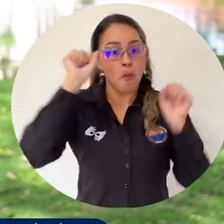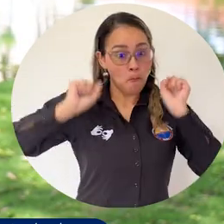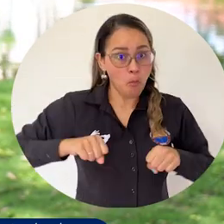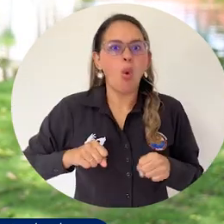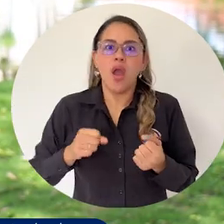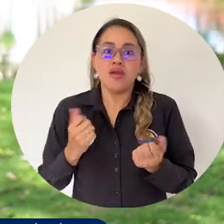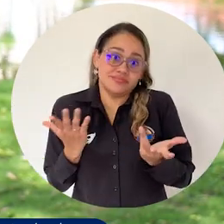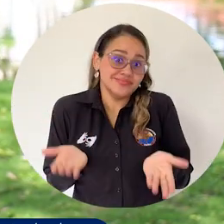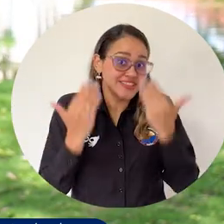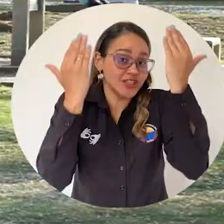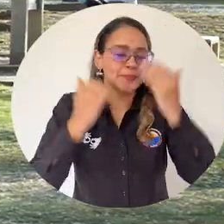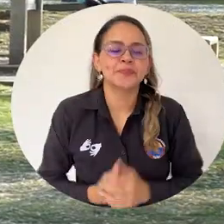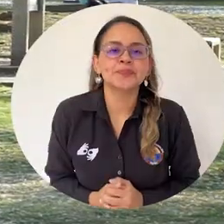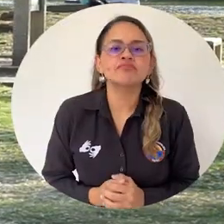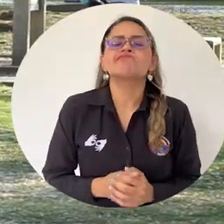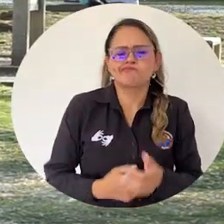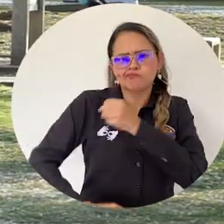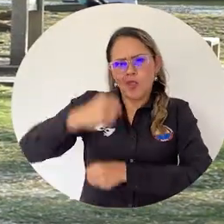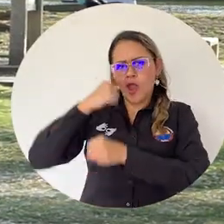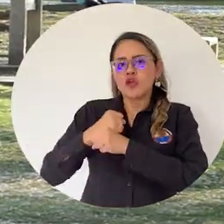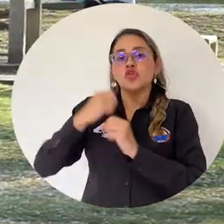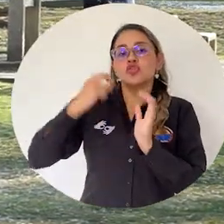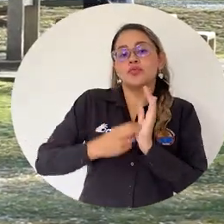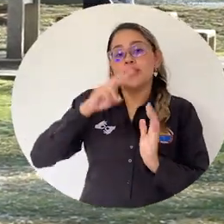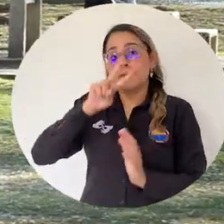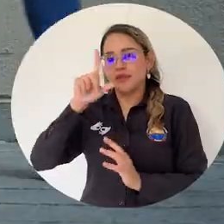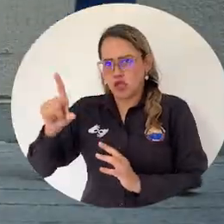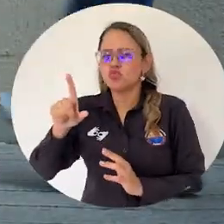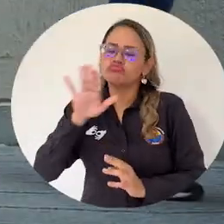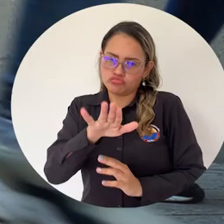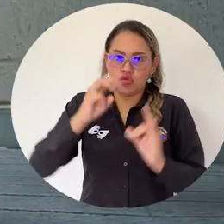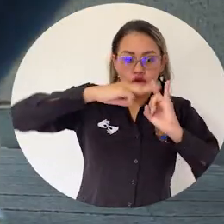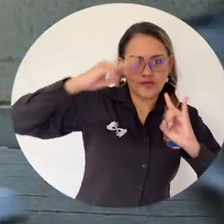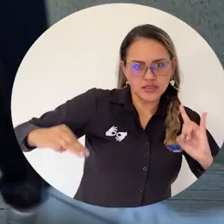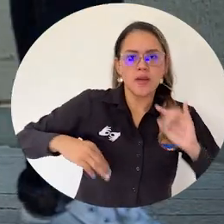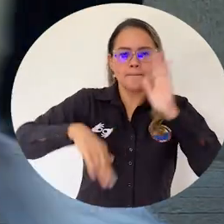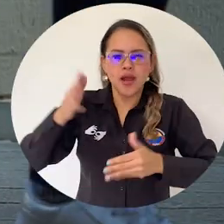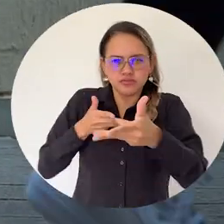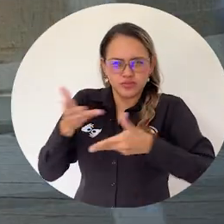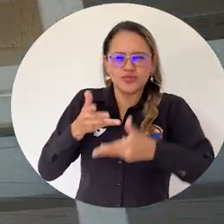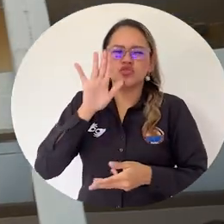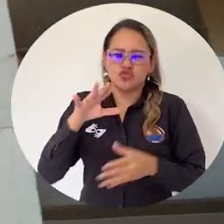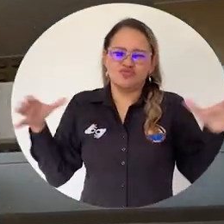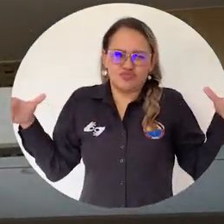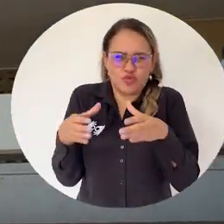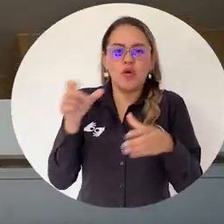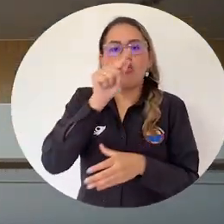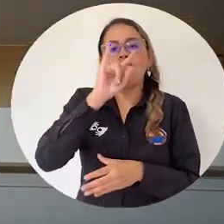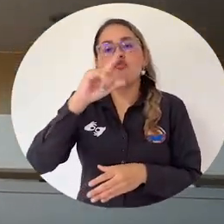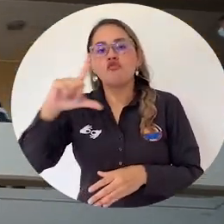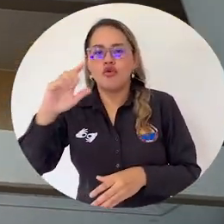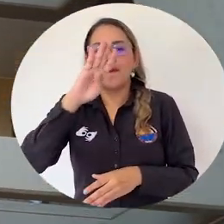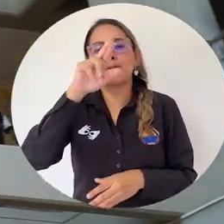para movilidades o estudios postdoctorales. Desde 2021, UniMagdalena pertenece a la Ruta de Cooperación Científica y Movilidad Internacional